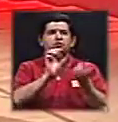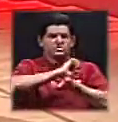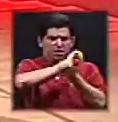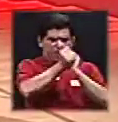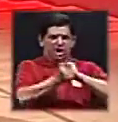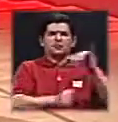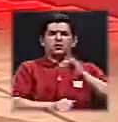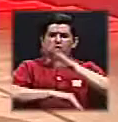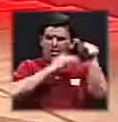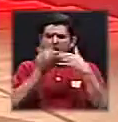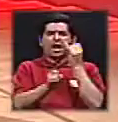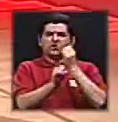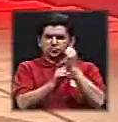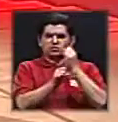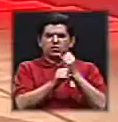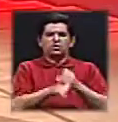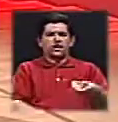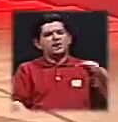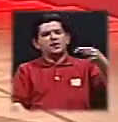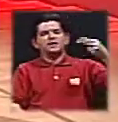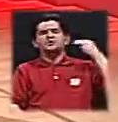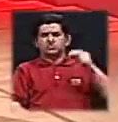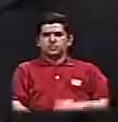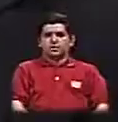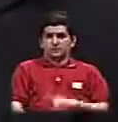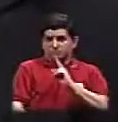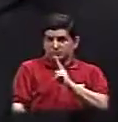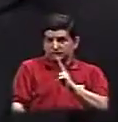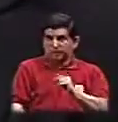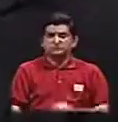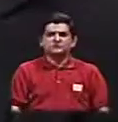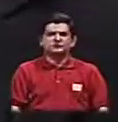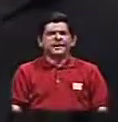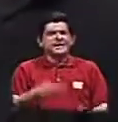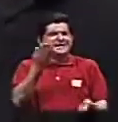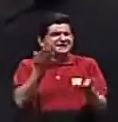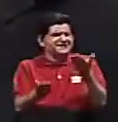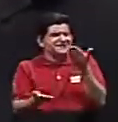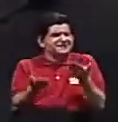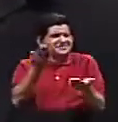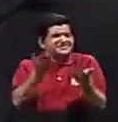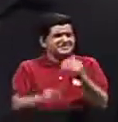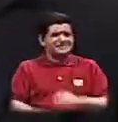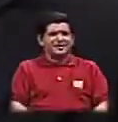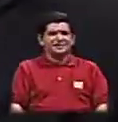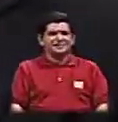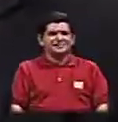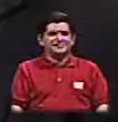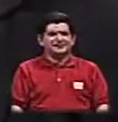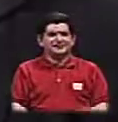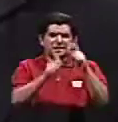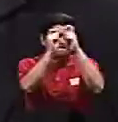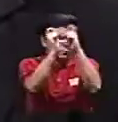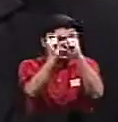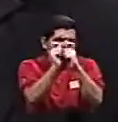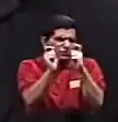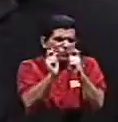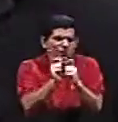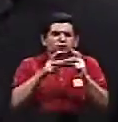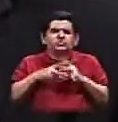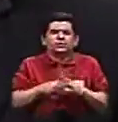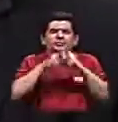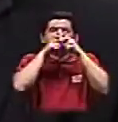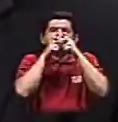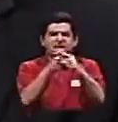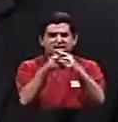todas las instituciones a lo largo de la historia, ¿verdad? Un poco más en cuanto a los detalles del